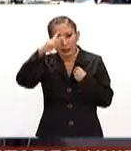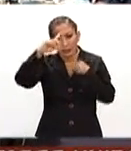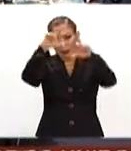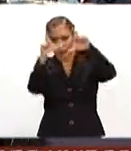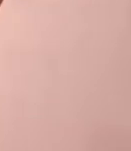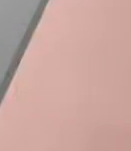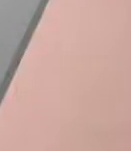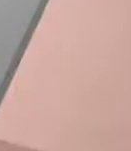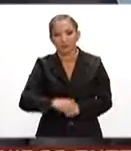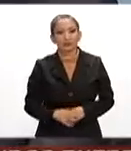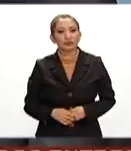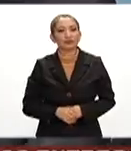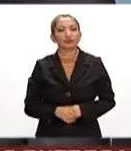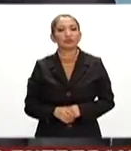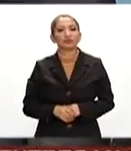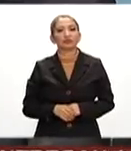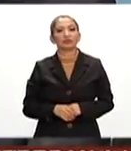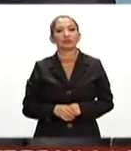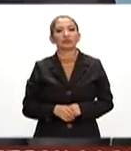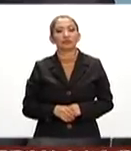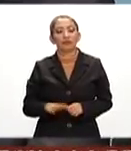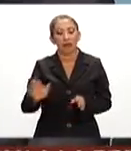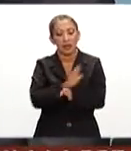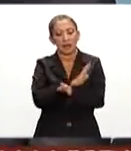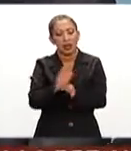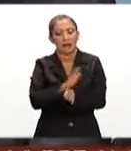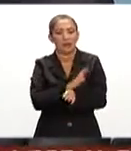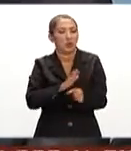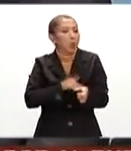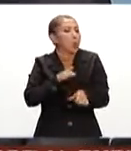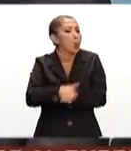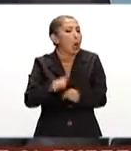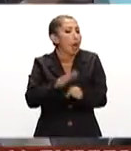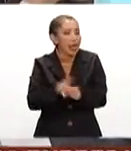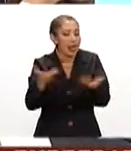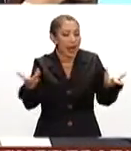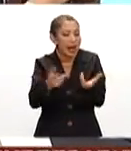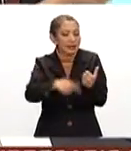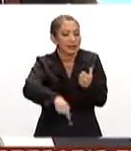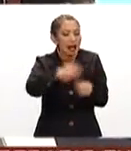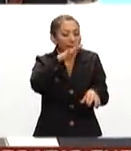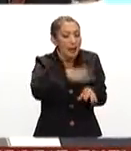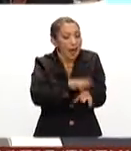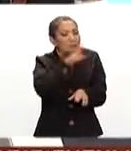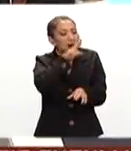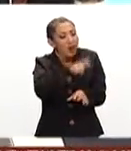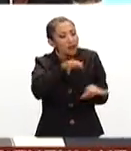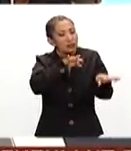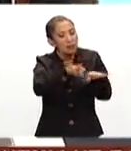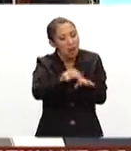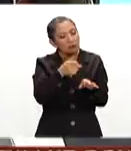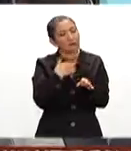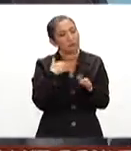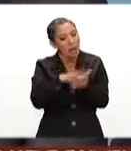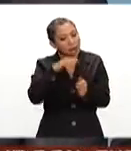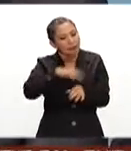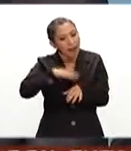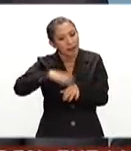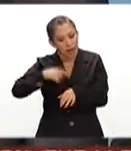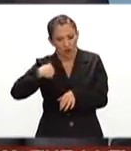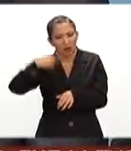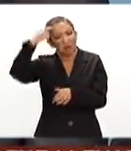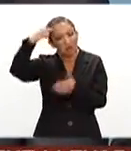país. Los beneficios, pues obviamente, es la generación de más y mejores empleos. Y aquí yo soy